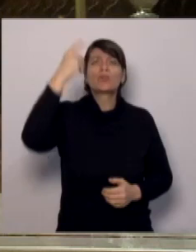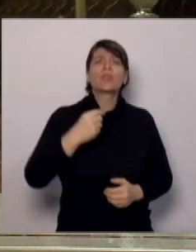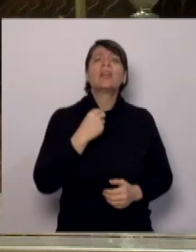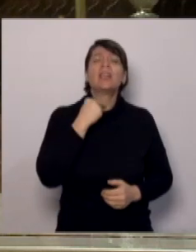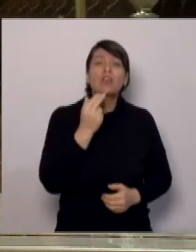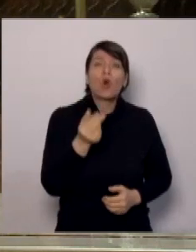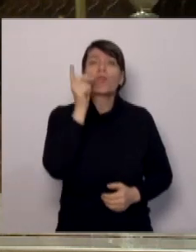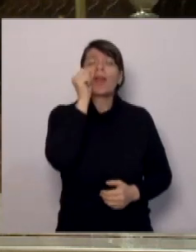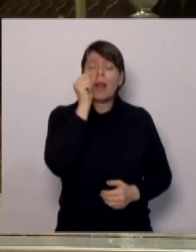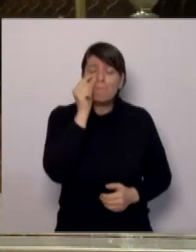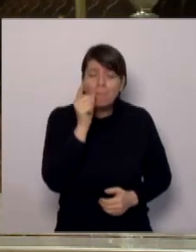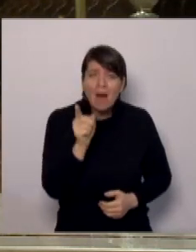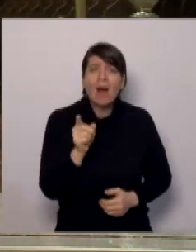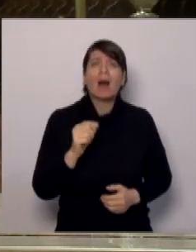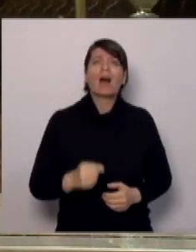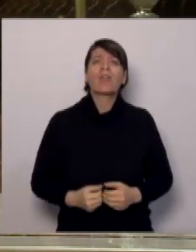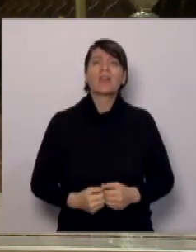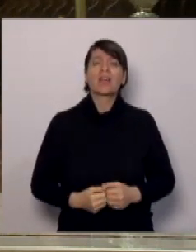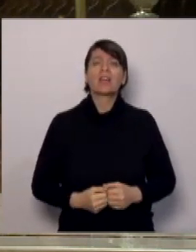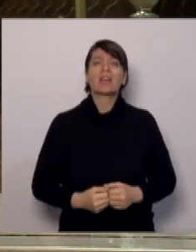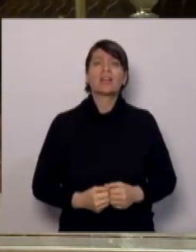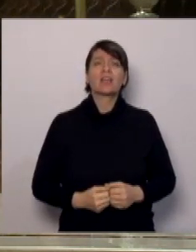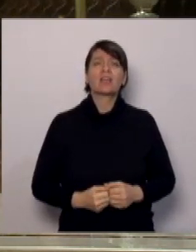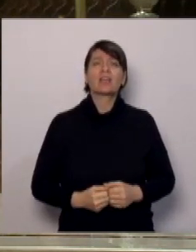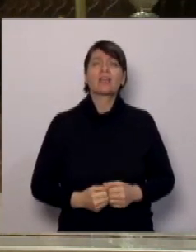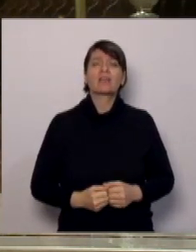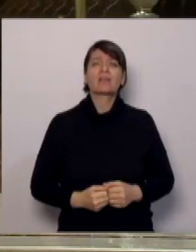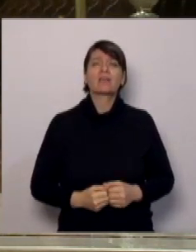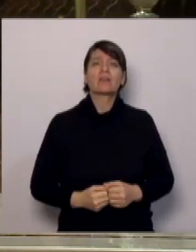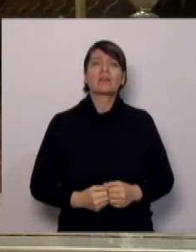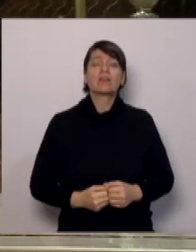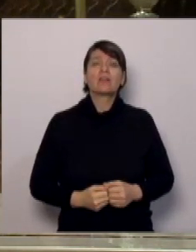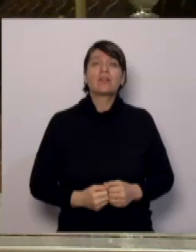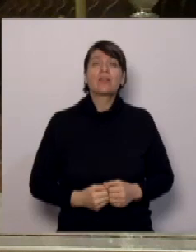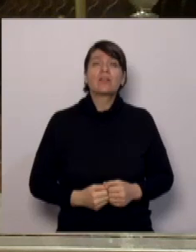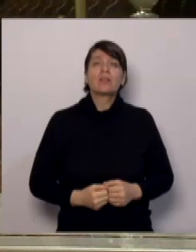de Dios, Hijo del Padre.